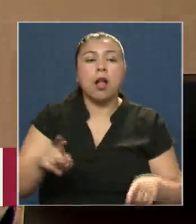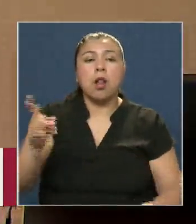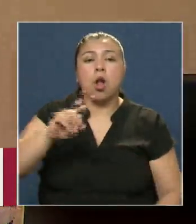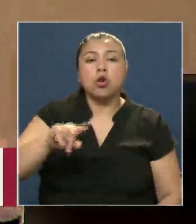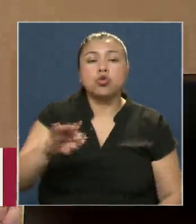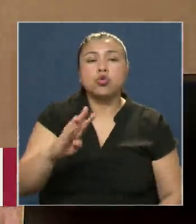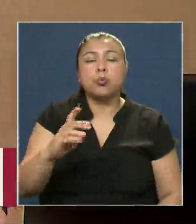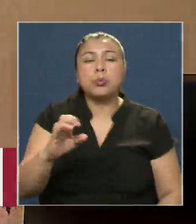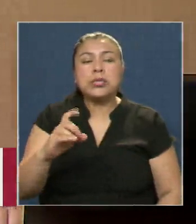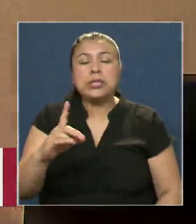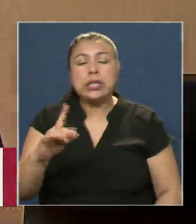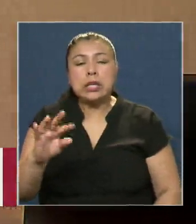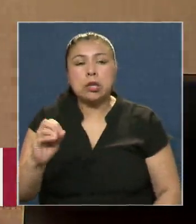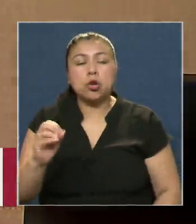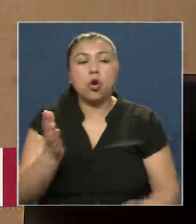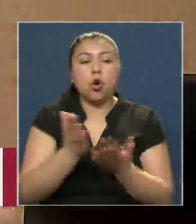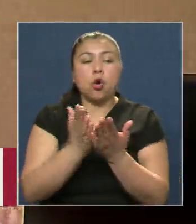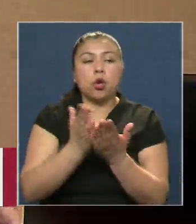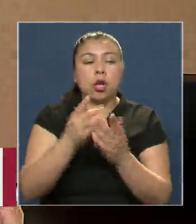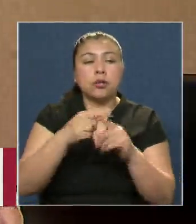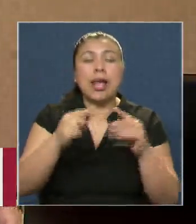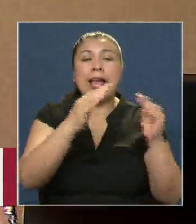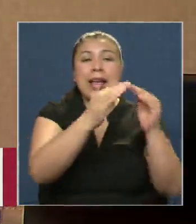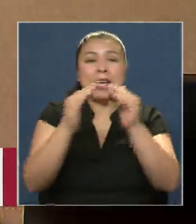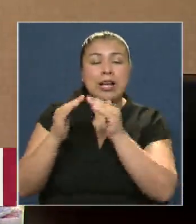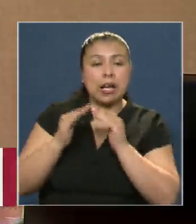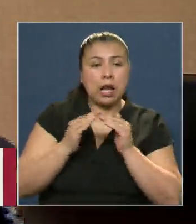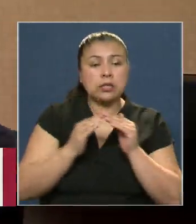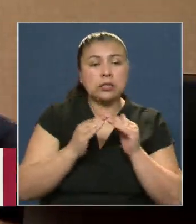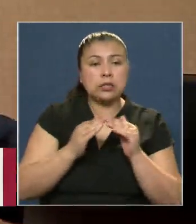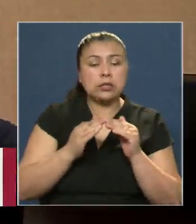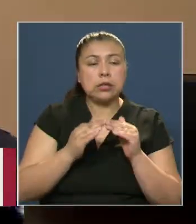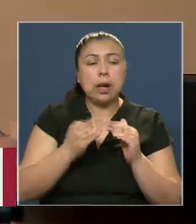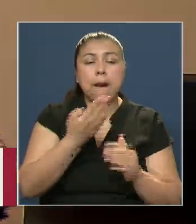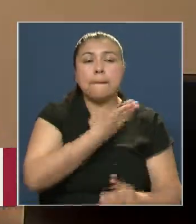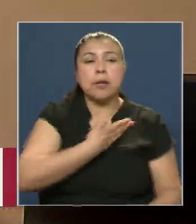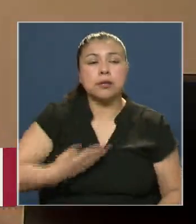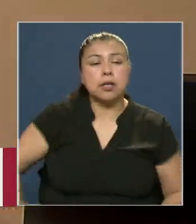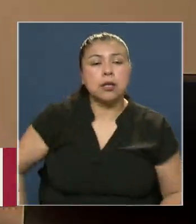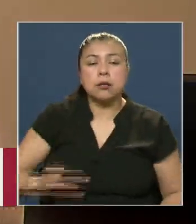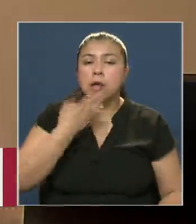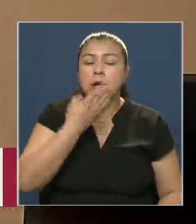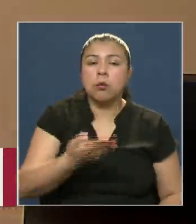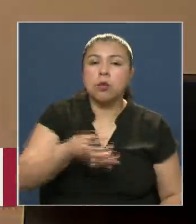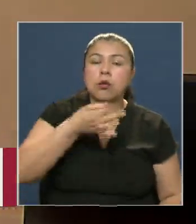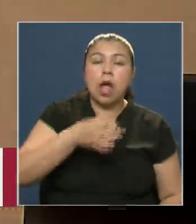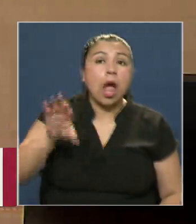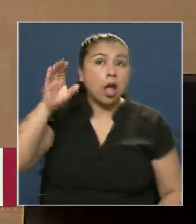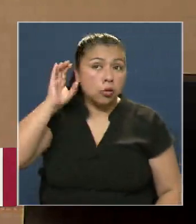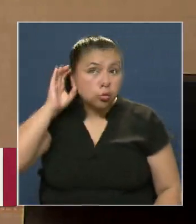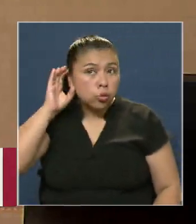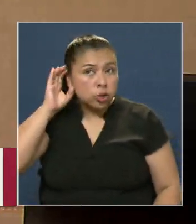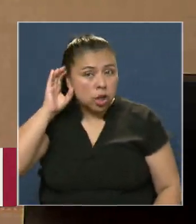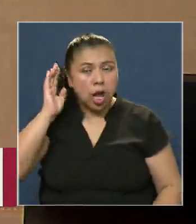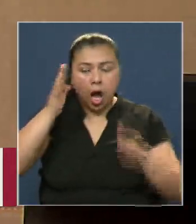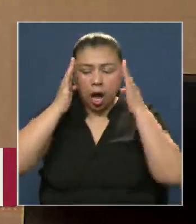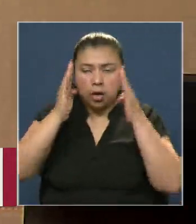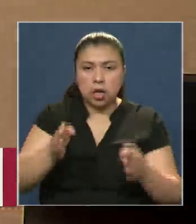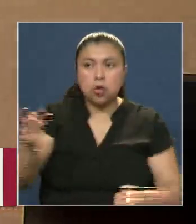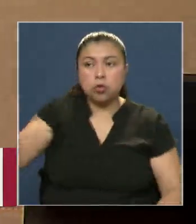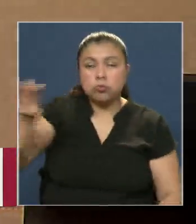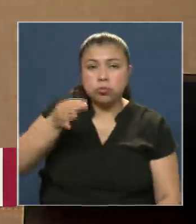aumento de los subsidios para la clase media en los casos de vivienda. Presidente, cuando hablamos, y escuché atentamente lo que señalaba por su